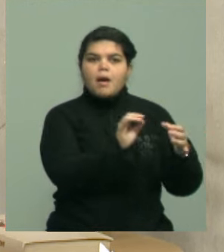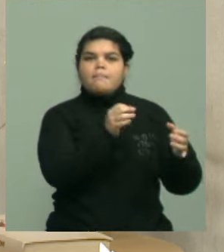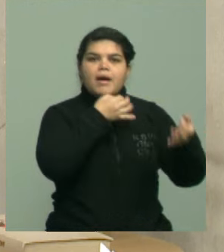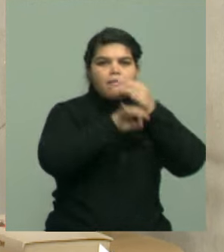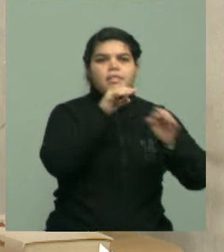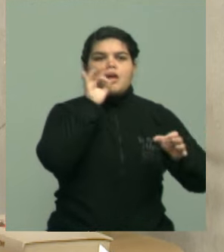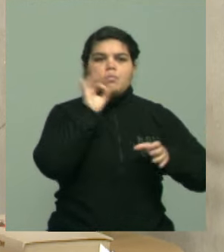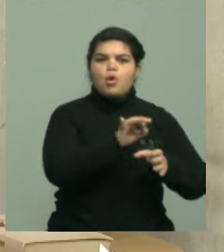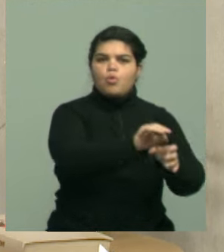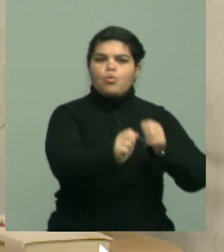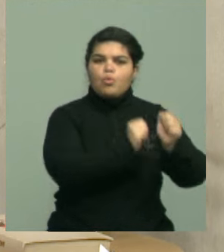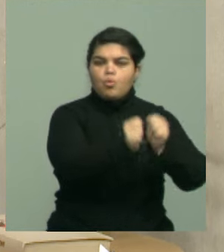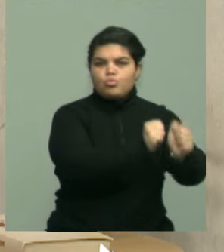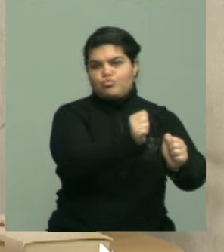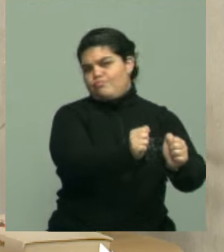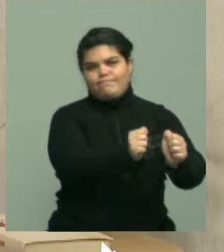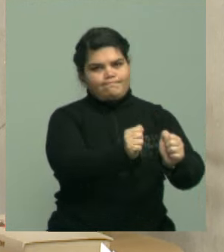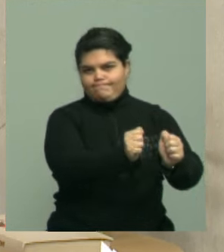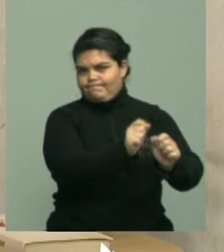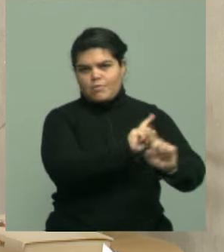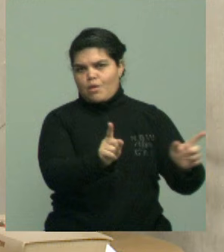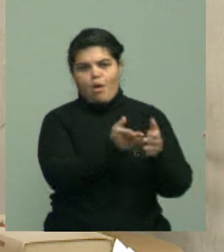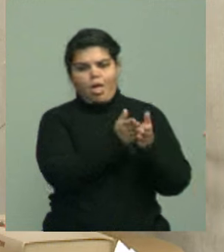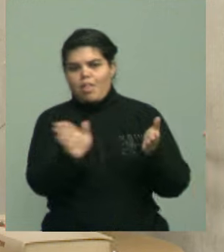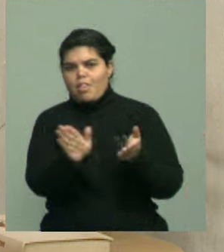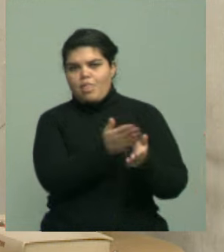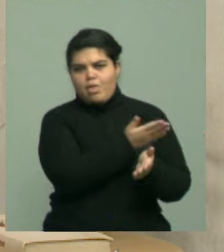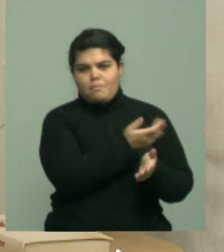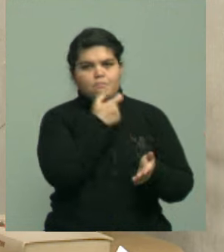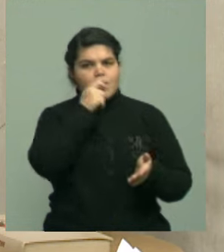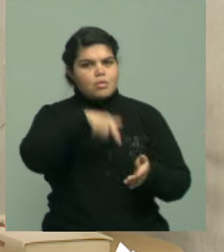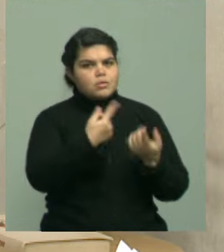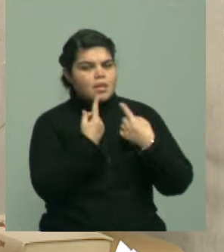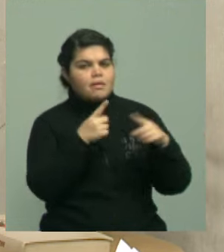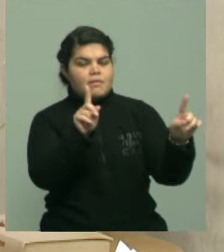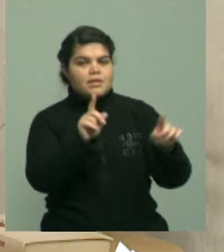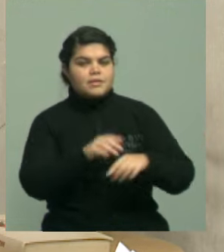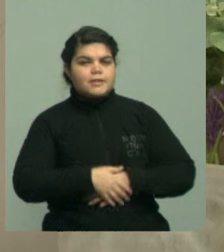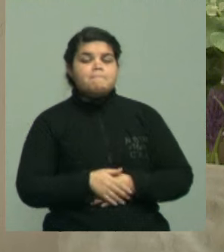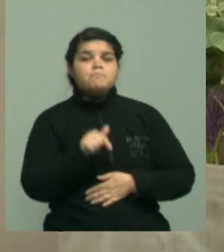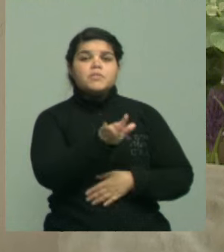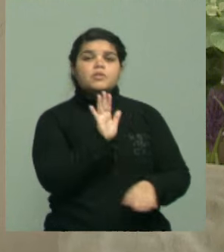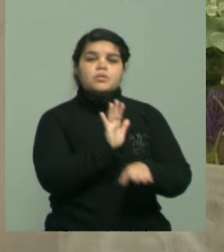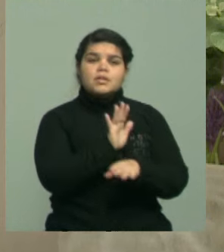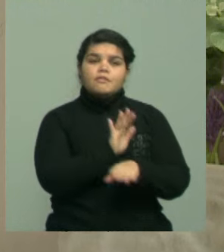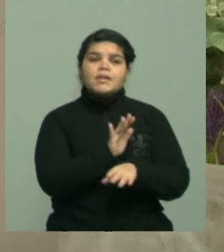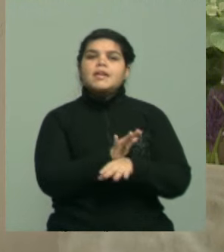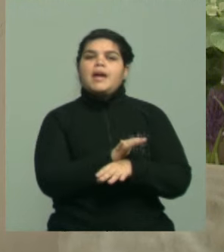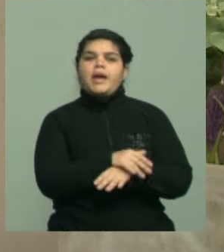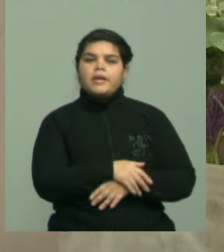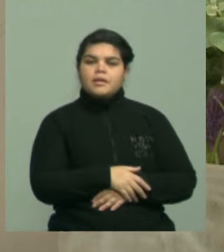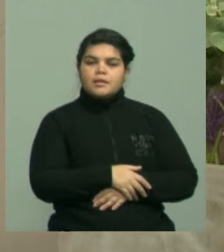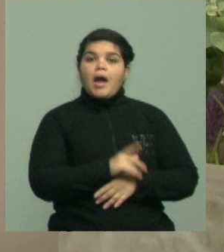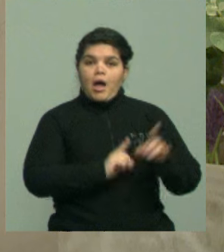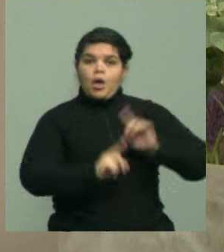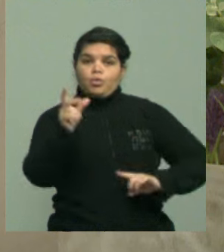se empiecen a presentar proyectos de privados, ser analizados y avanzar en su viabilidad económica. Bueno, eso sin duda tiene que